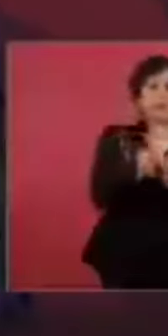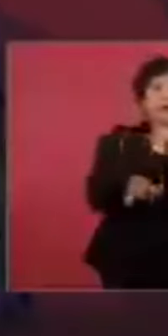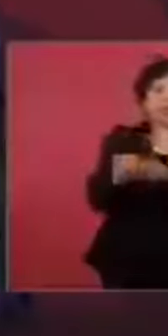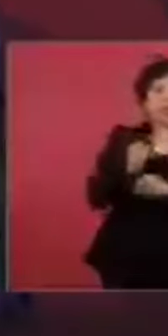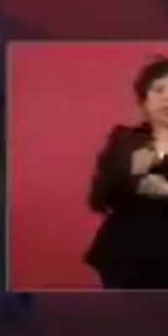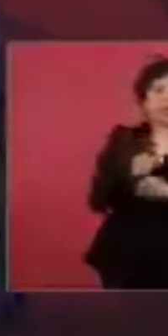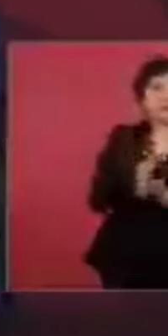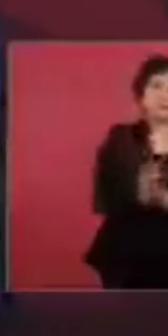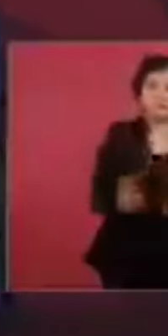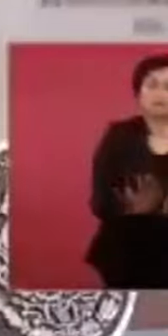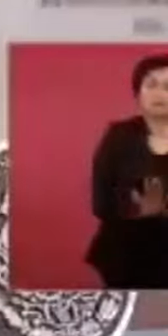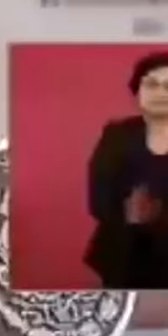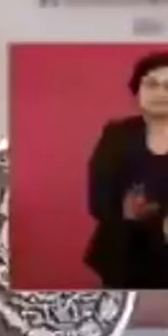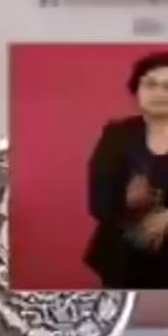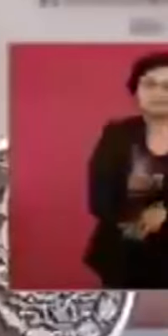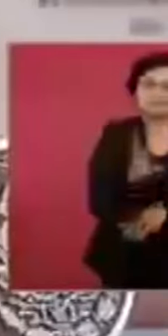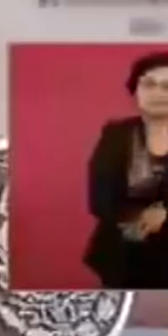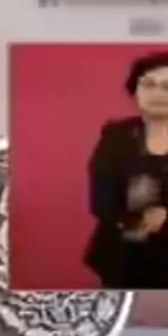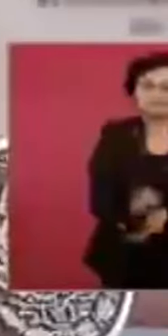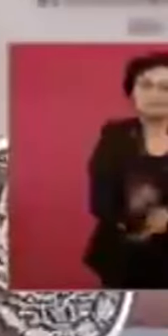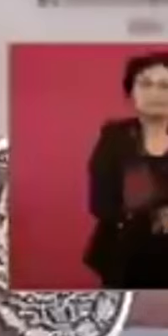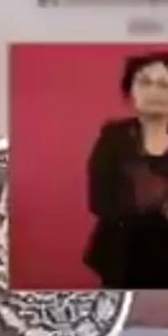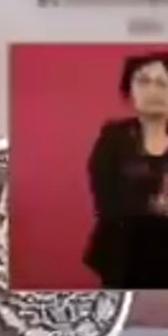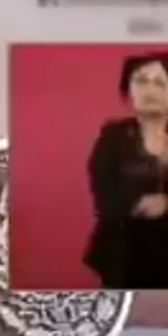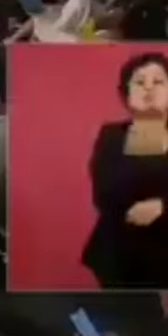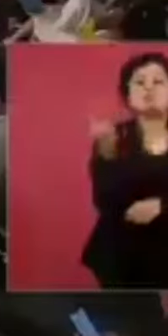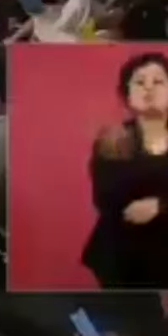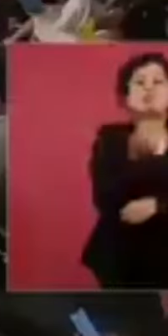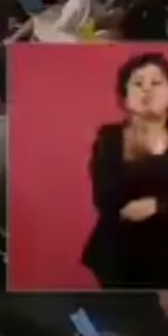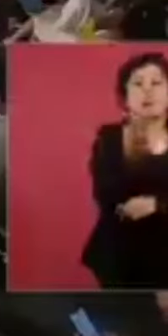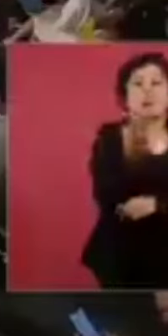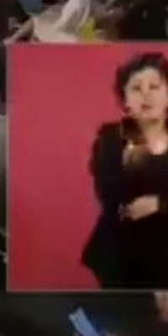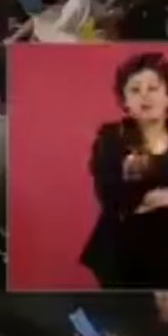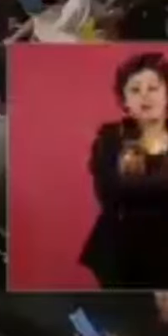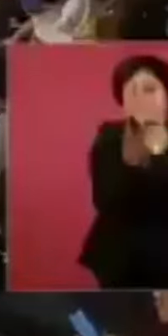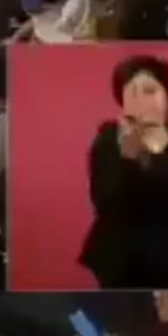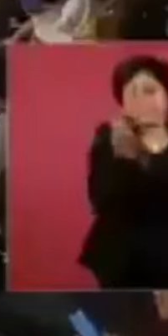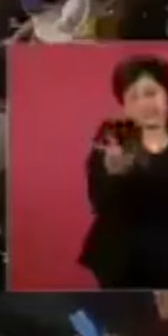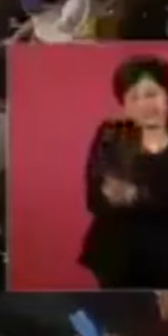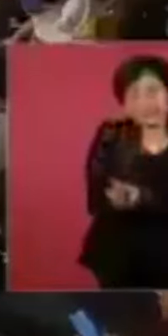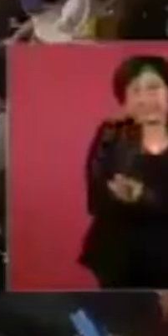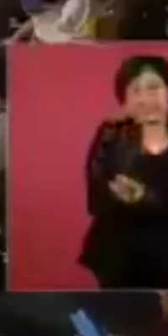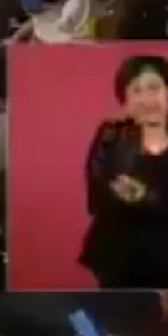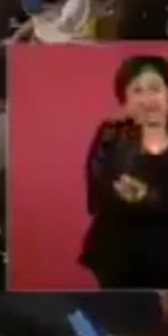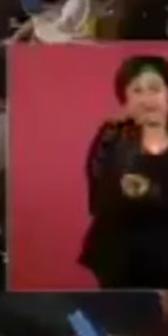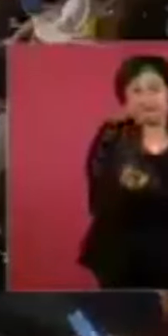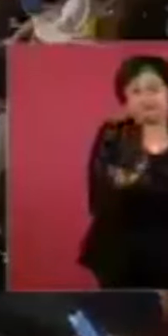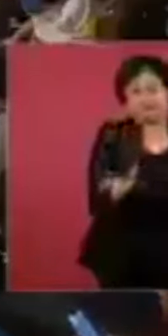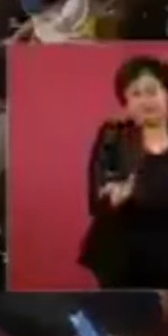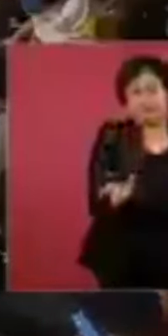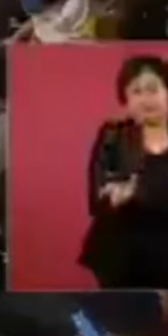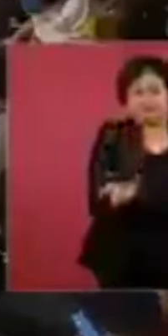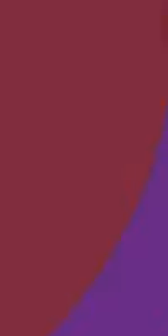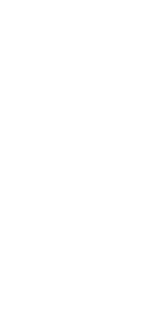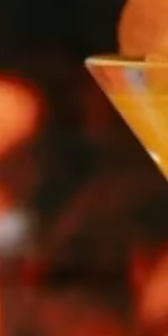El presidente López Obrador rechazó polemizar con la Iglesia Católica ante sus reclamos de